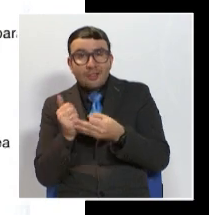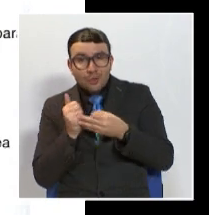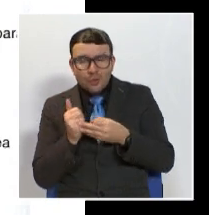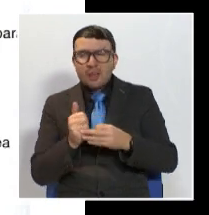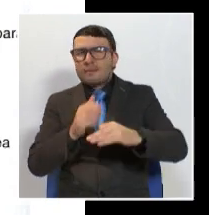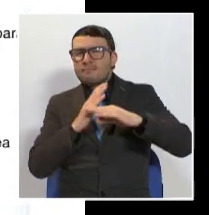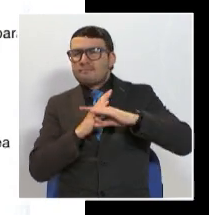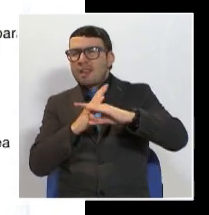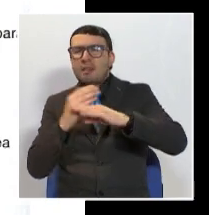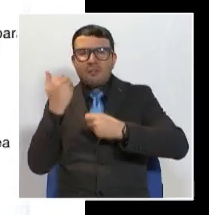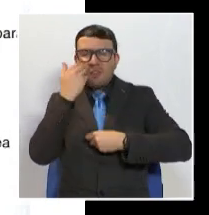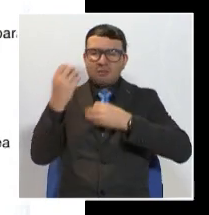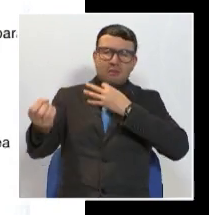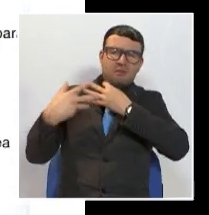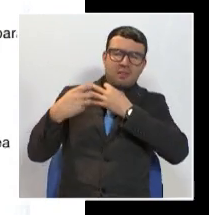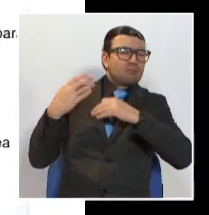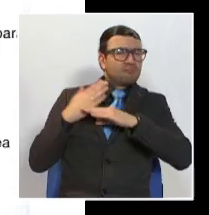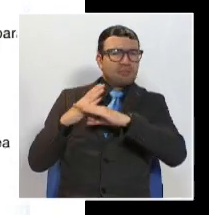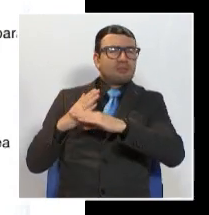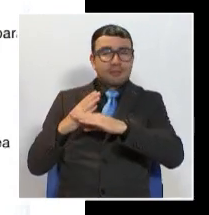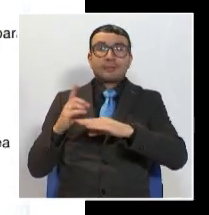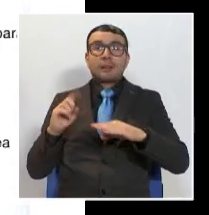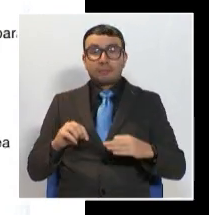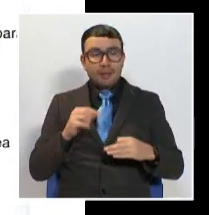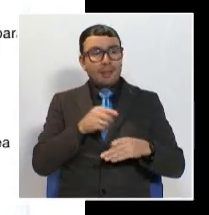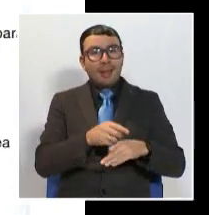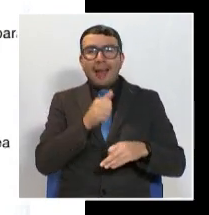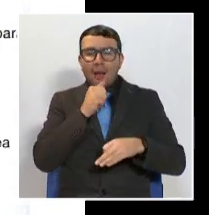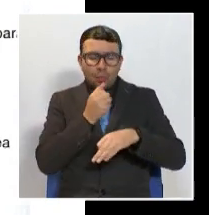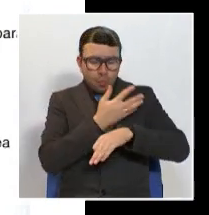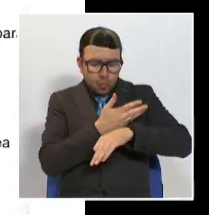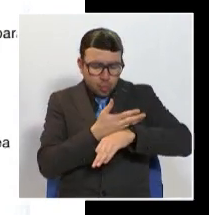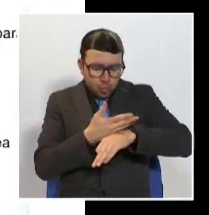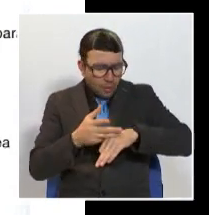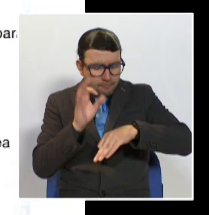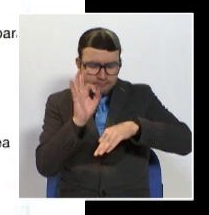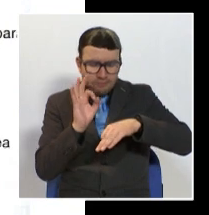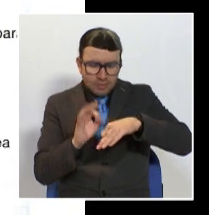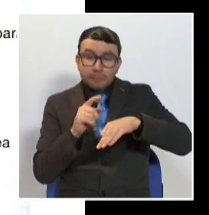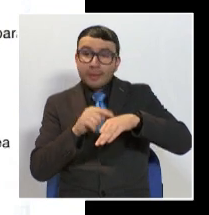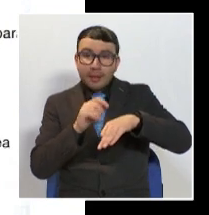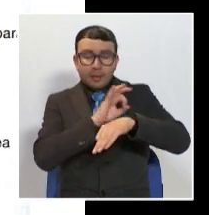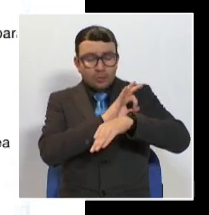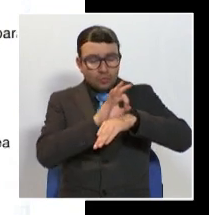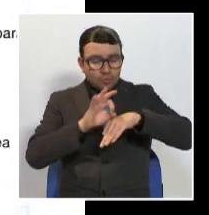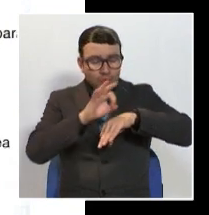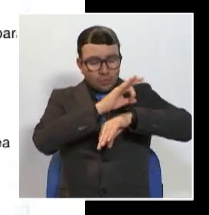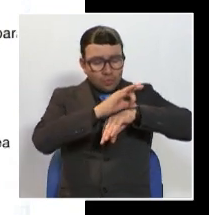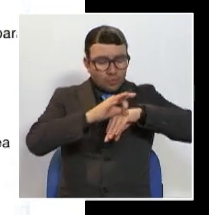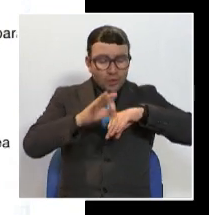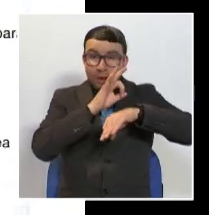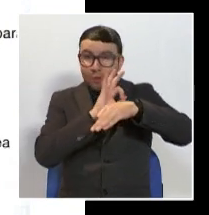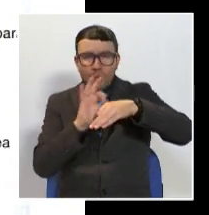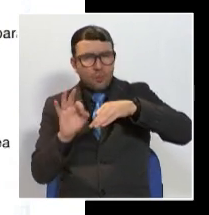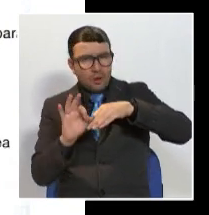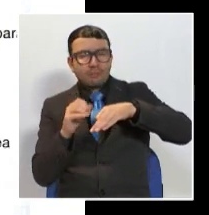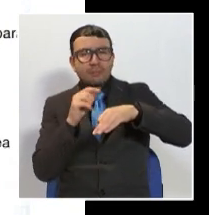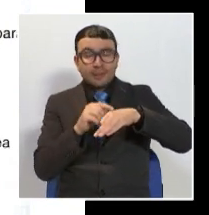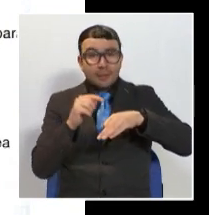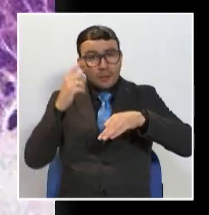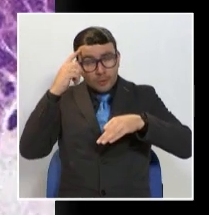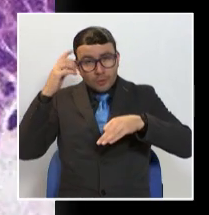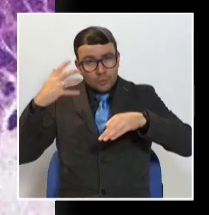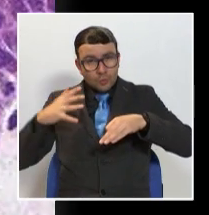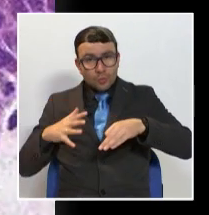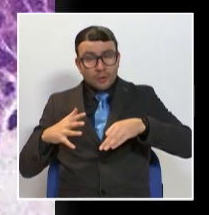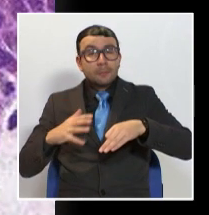la piel y la hidratación. Igualmente los vasos sanguíneos y también las terminales nerviosas. Y finalmente